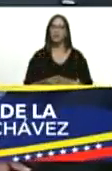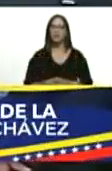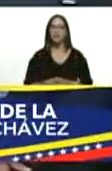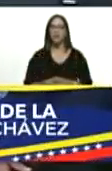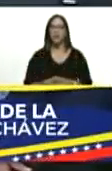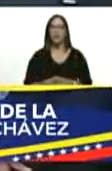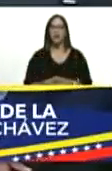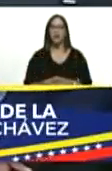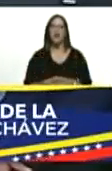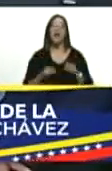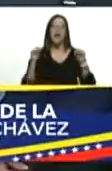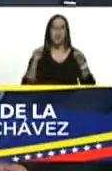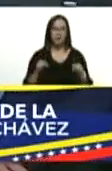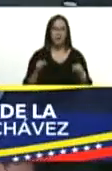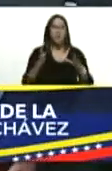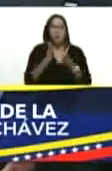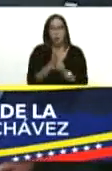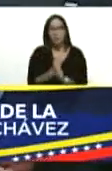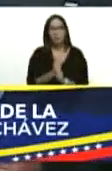así lo creo,